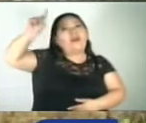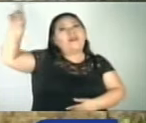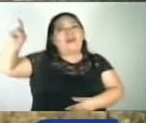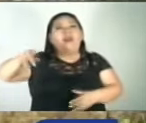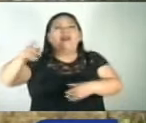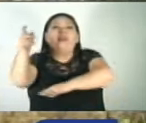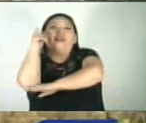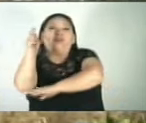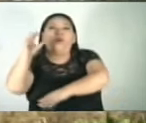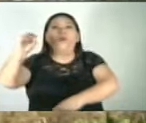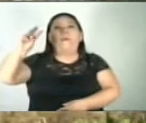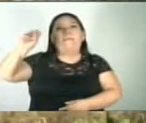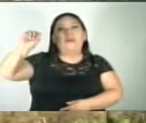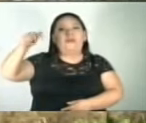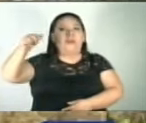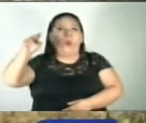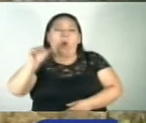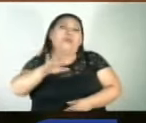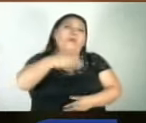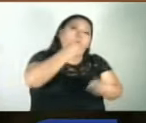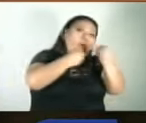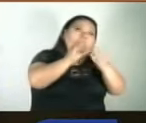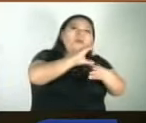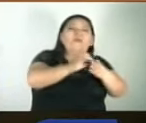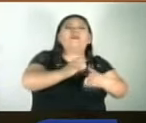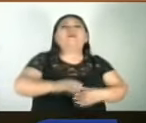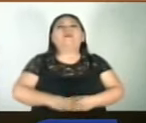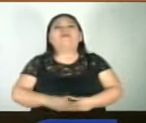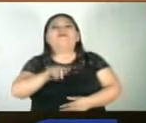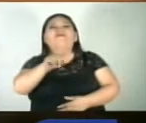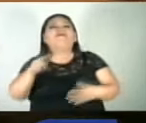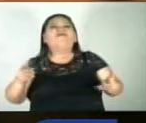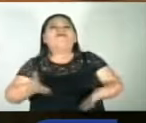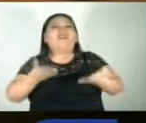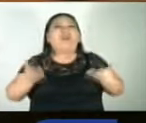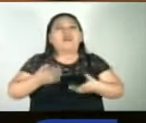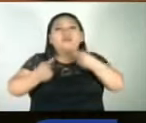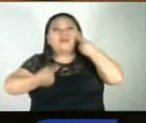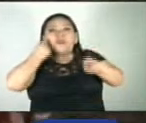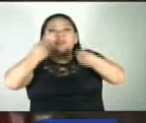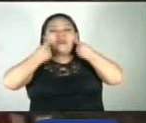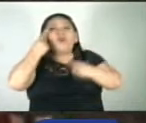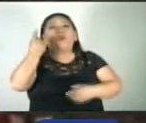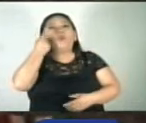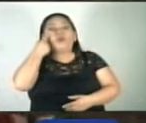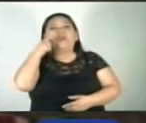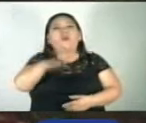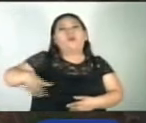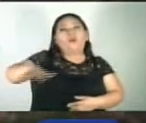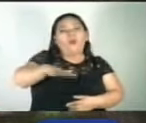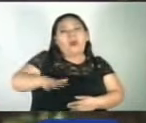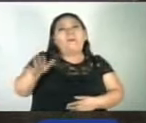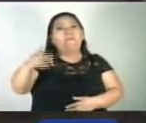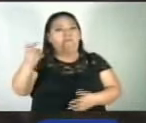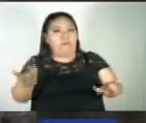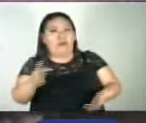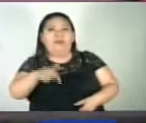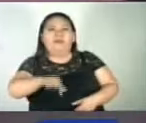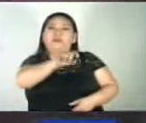después pasamos a disfrutar de típicos realmente. Y estos son algunos de los destinos que tendrán a disposición de los turistas para conocer en